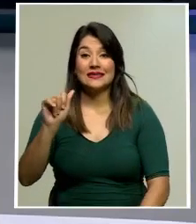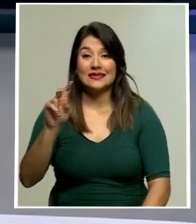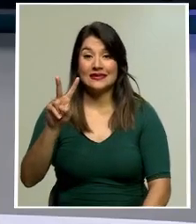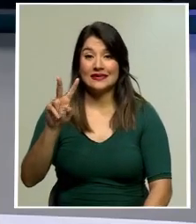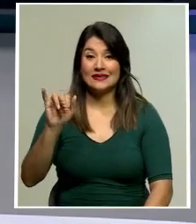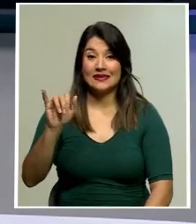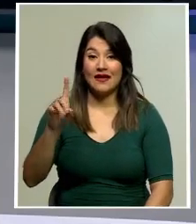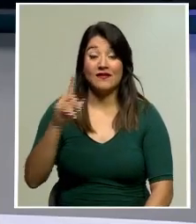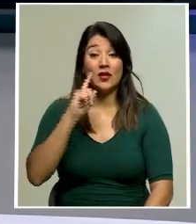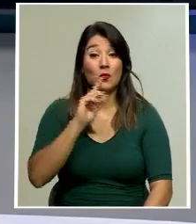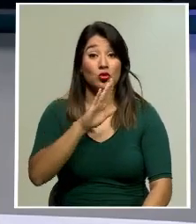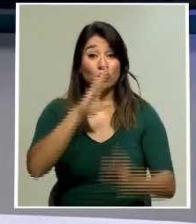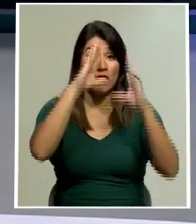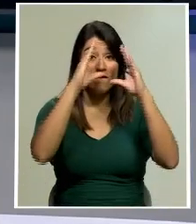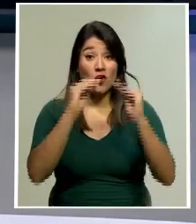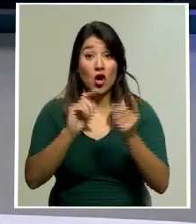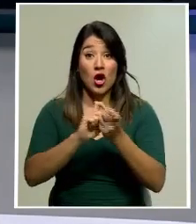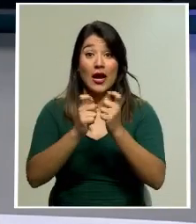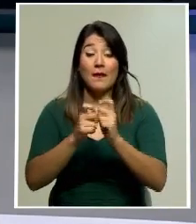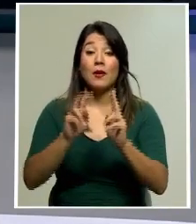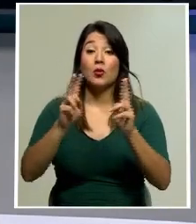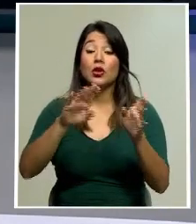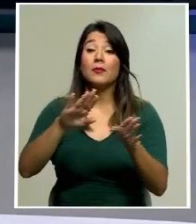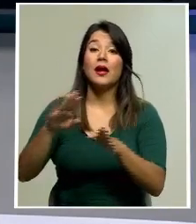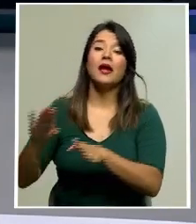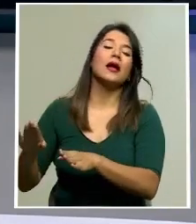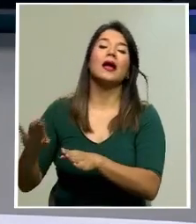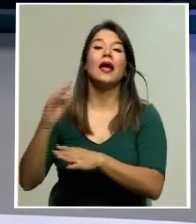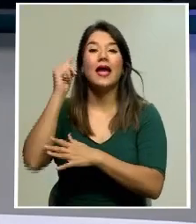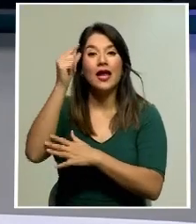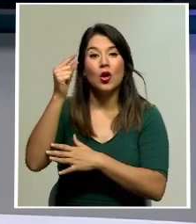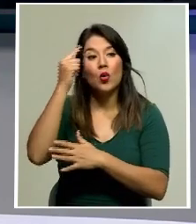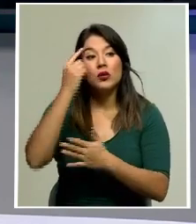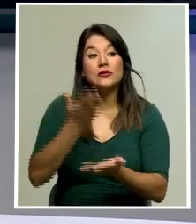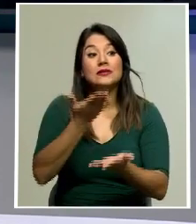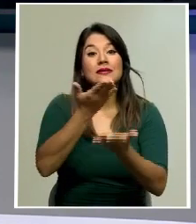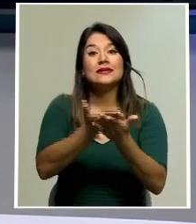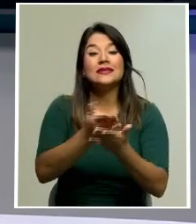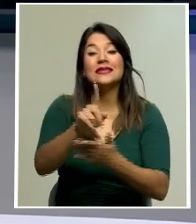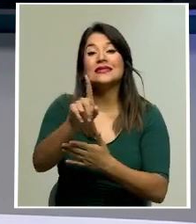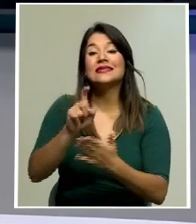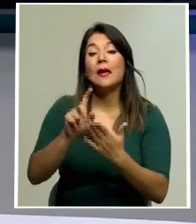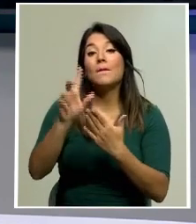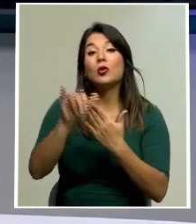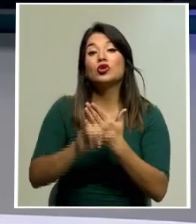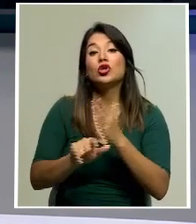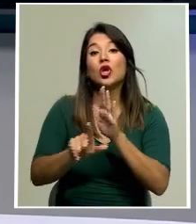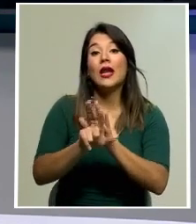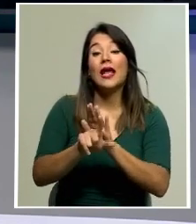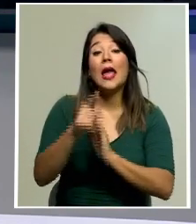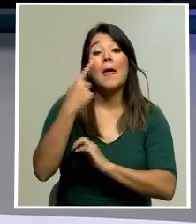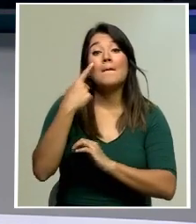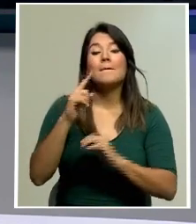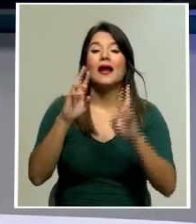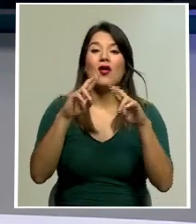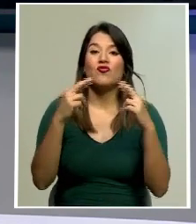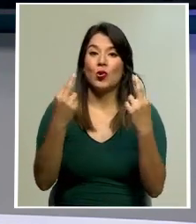información. Pasamos a otros temas. El Poder Ejecutivo convocó más de 100 proyectos de ley para lo que resta de las sesiones